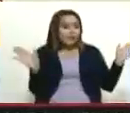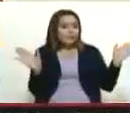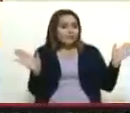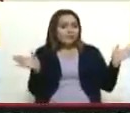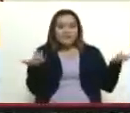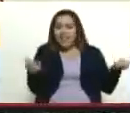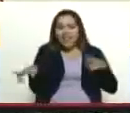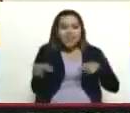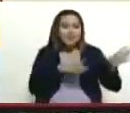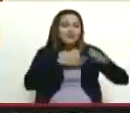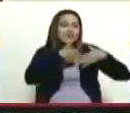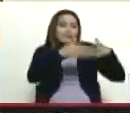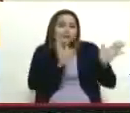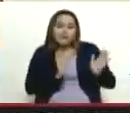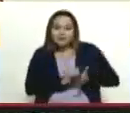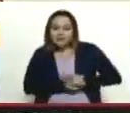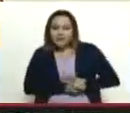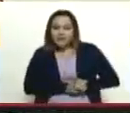acabaron.